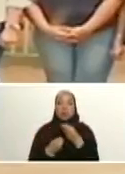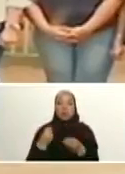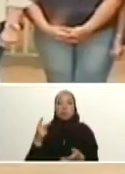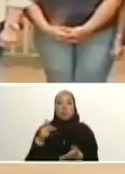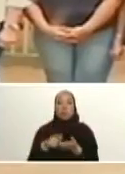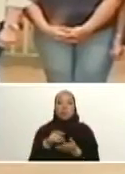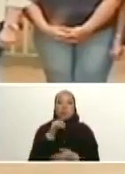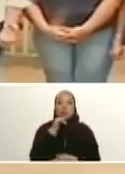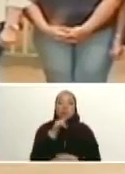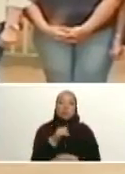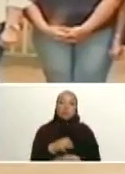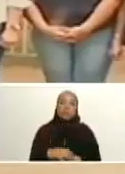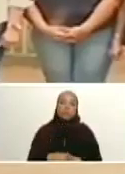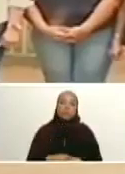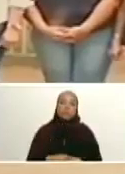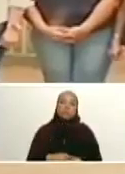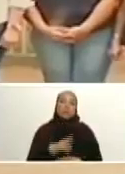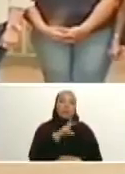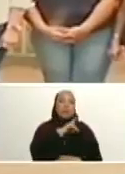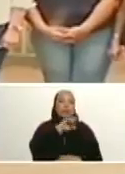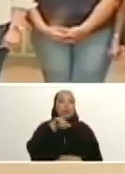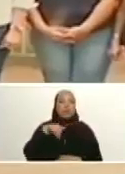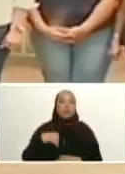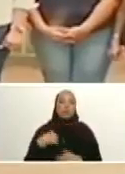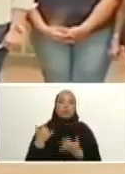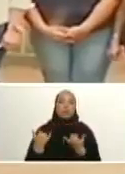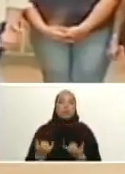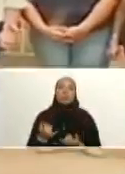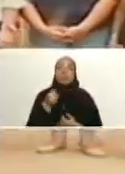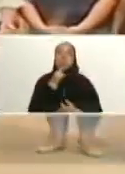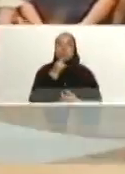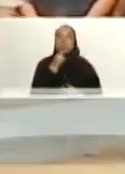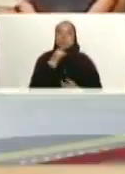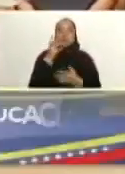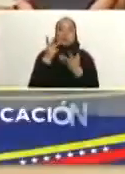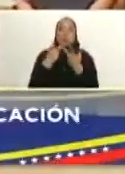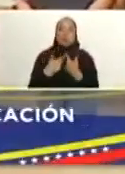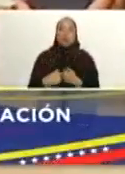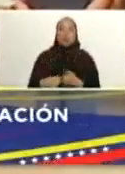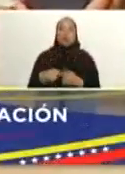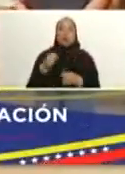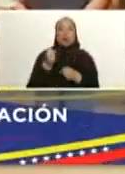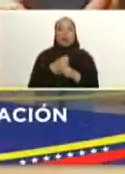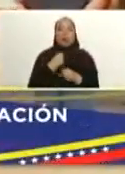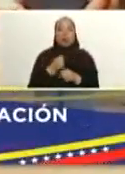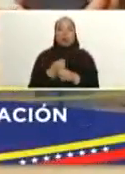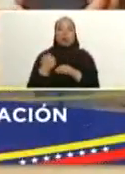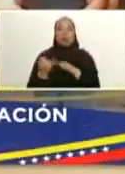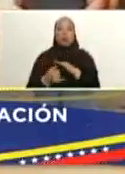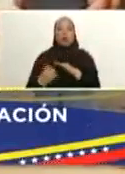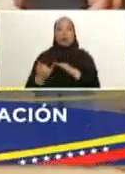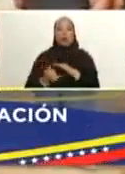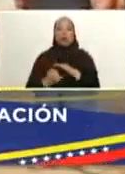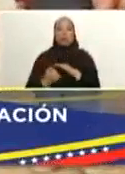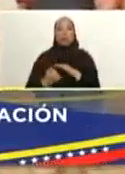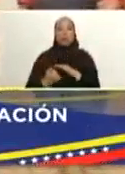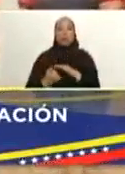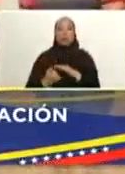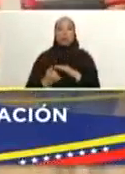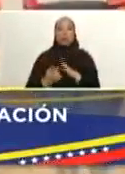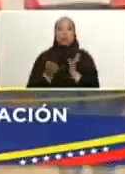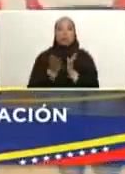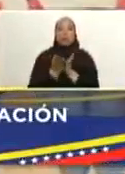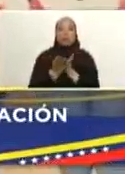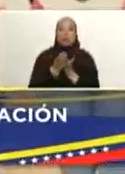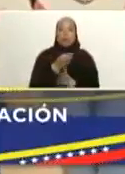Maridec Montoya, con el jefe de VCH y todo el personal administrativo, obrero de esta institución, además del docente, claro está.